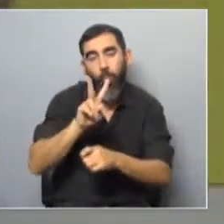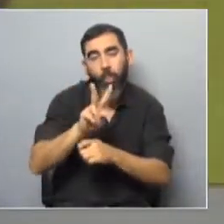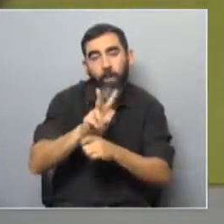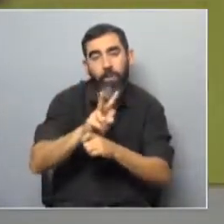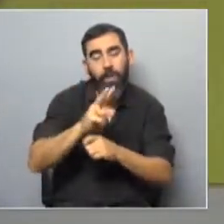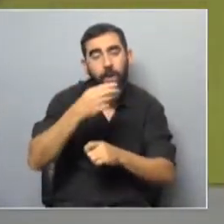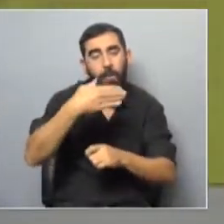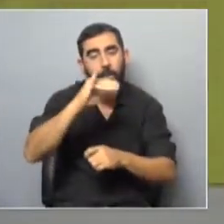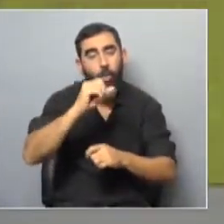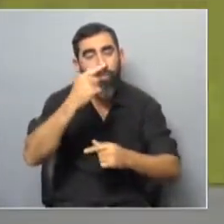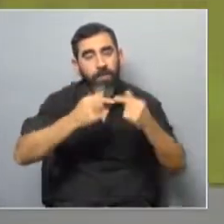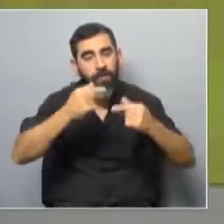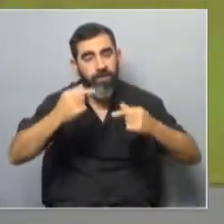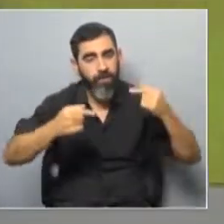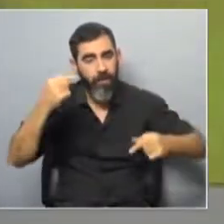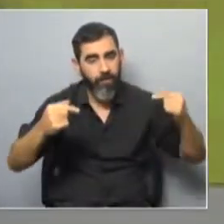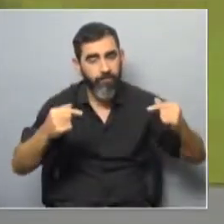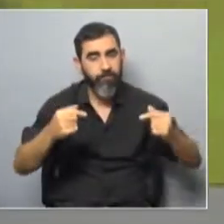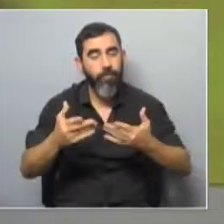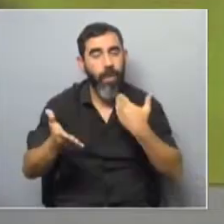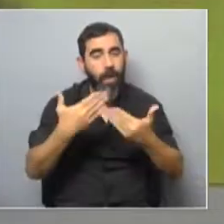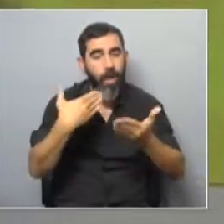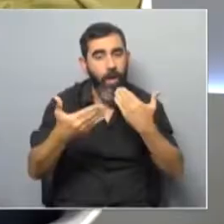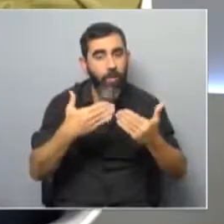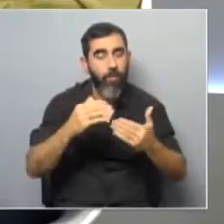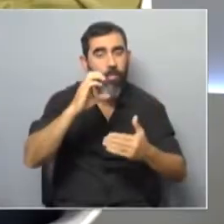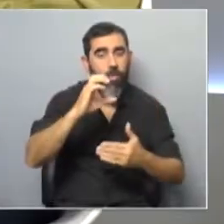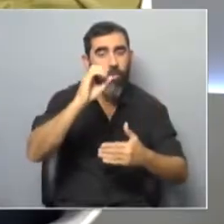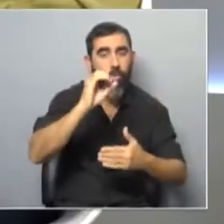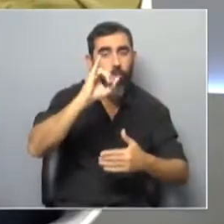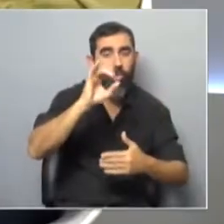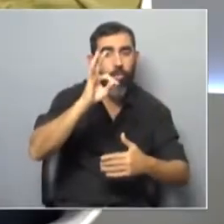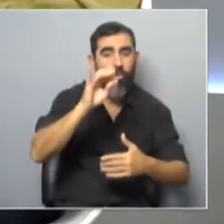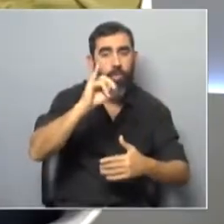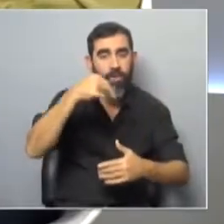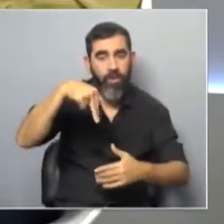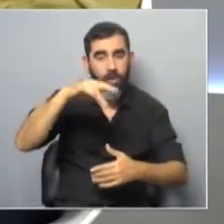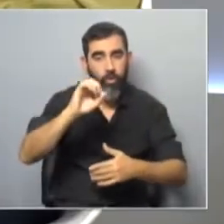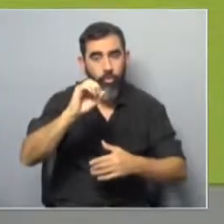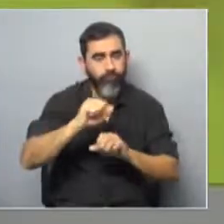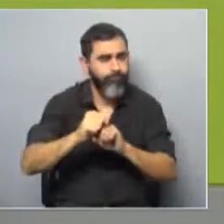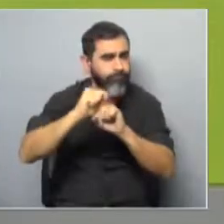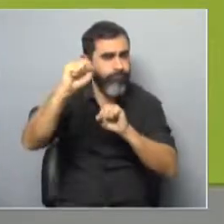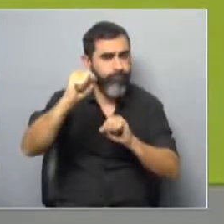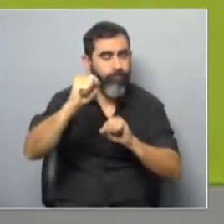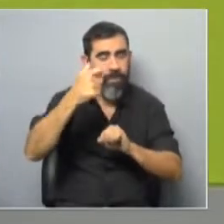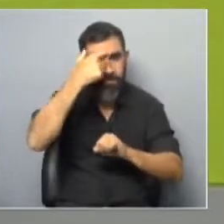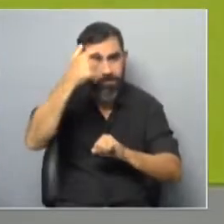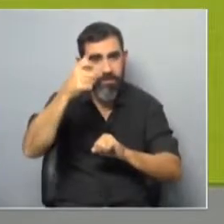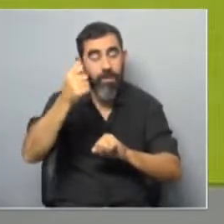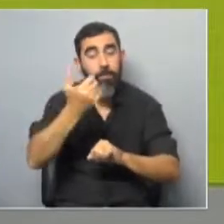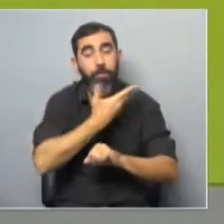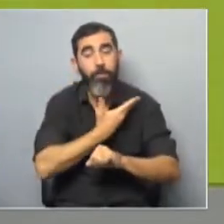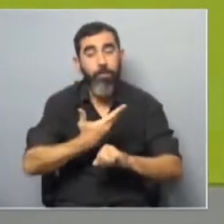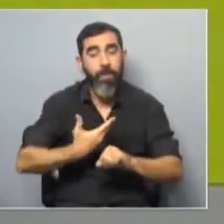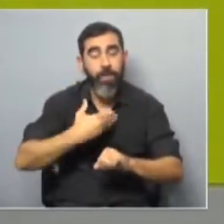de la biodiversidad. Y bueno, estuvimos hablando con Hugo Coitiño, que él es magíster en geociencias y es presidente de Ecobio